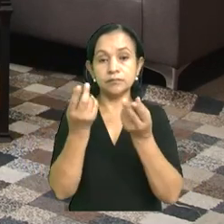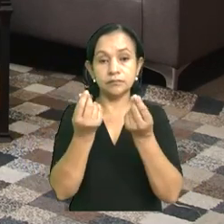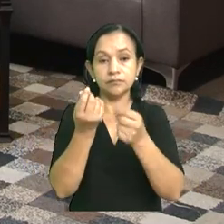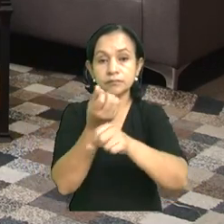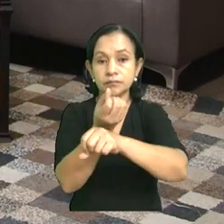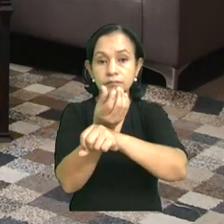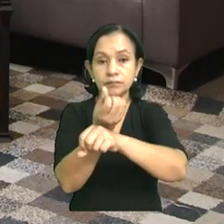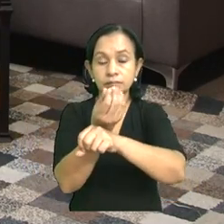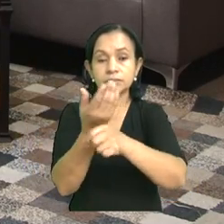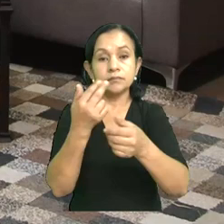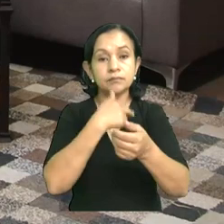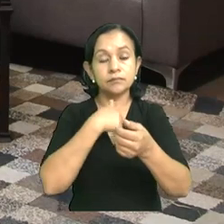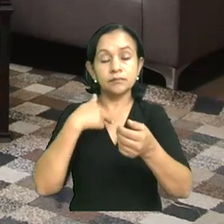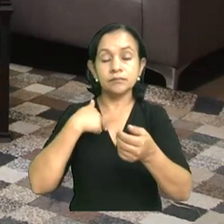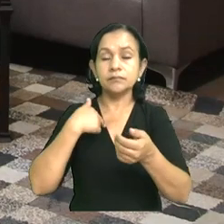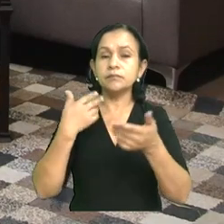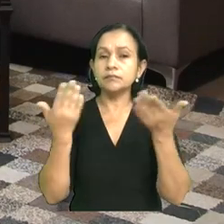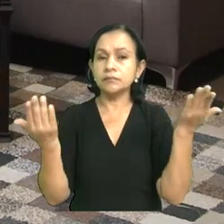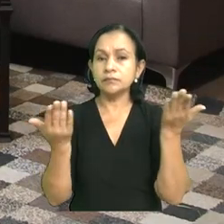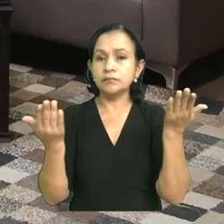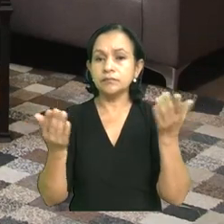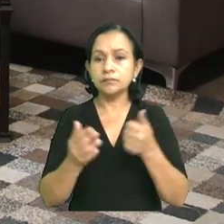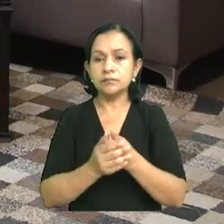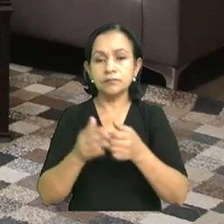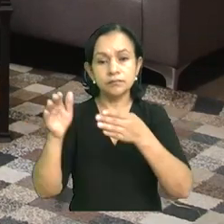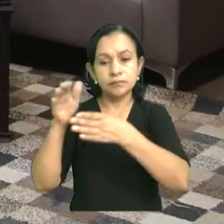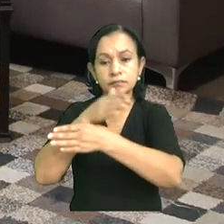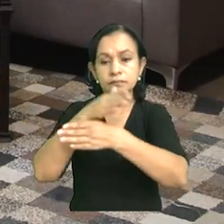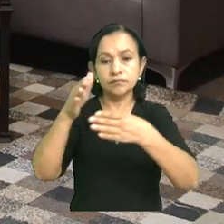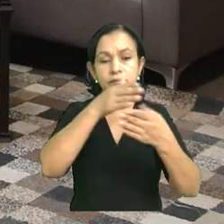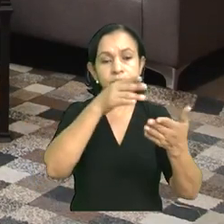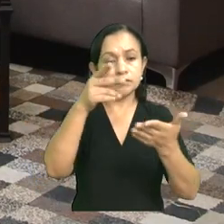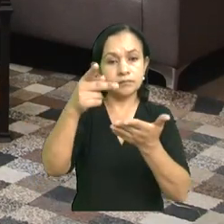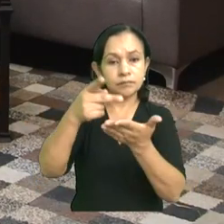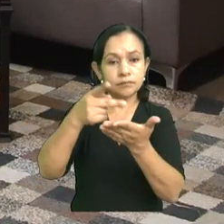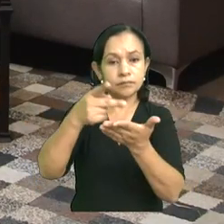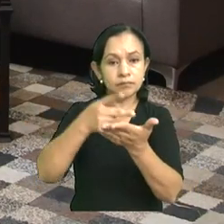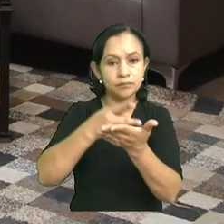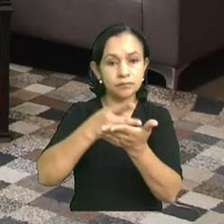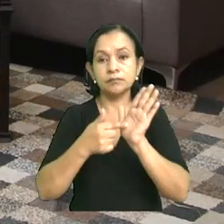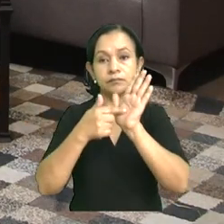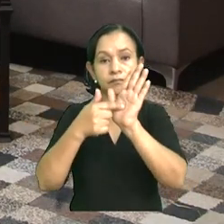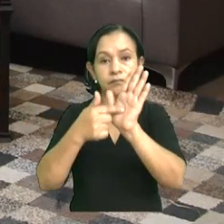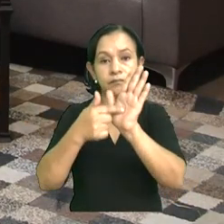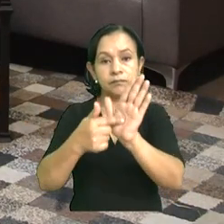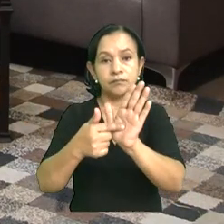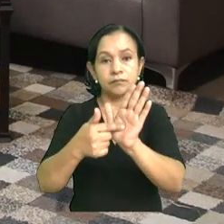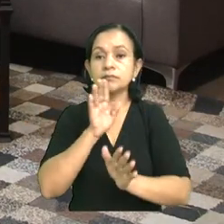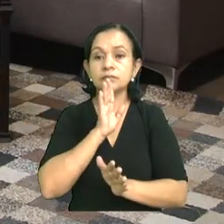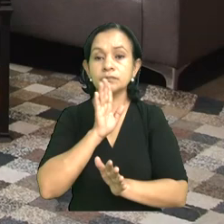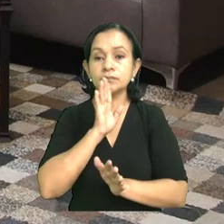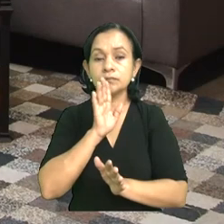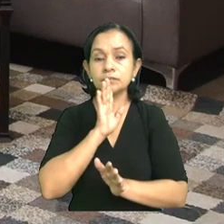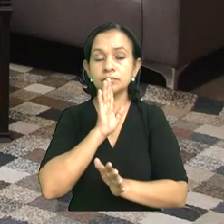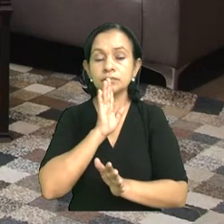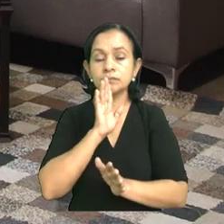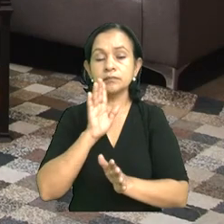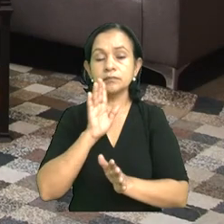locales están invirtiendo. ¿En qué? En diferentes proyectos. Okay. Por ejemplo, estamos hablando